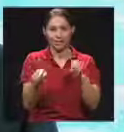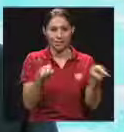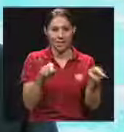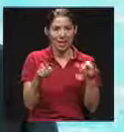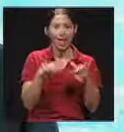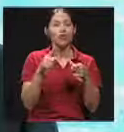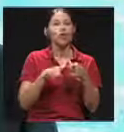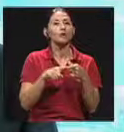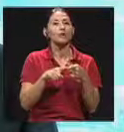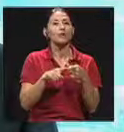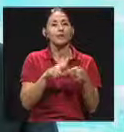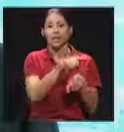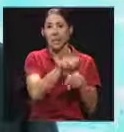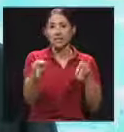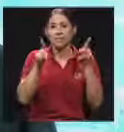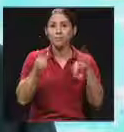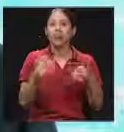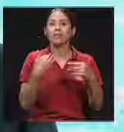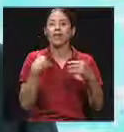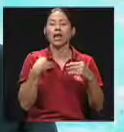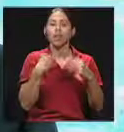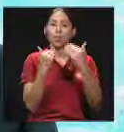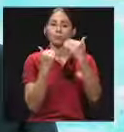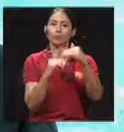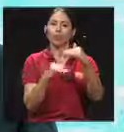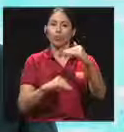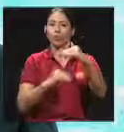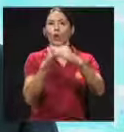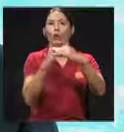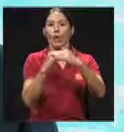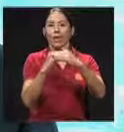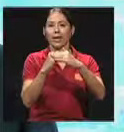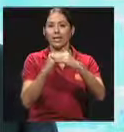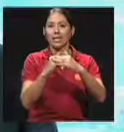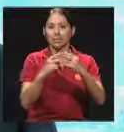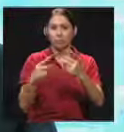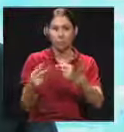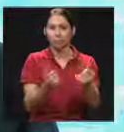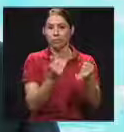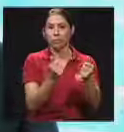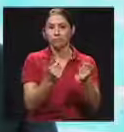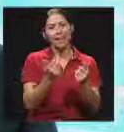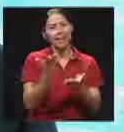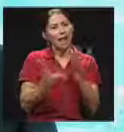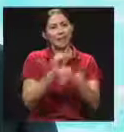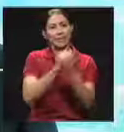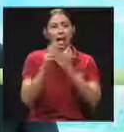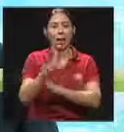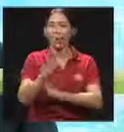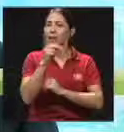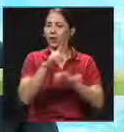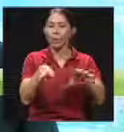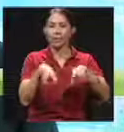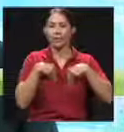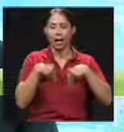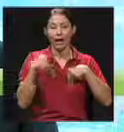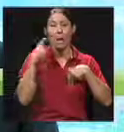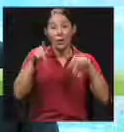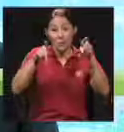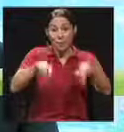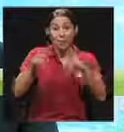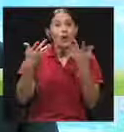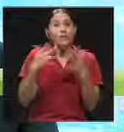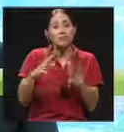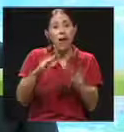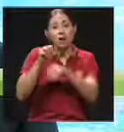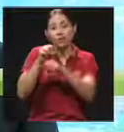de una sola vez posiblemente la sala cuarta lo va a detener porque ya hay un nivel de vida establecido una persona ya se hizo una